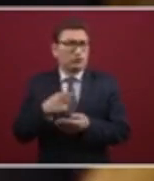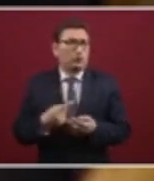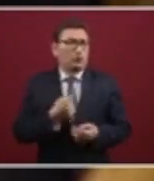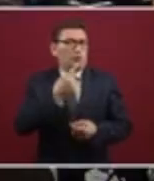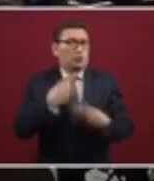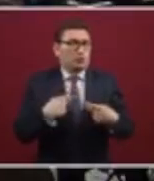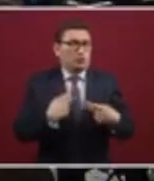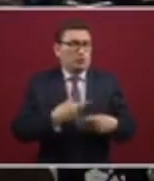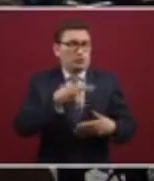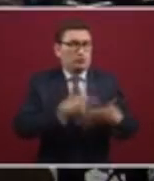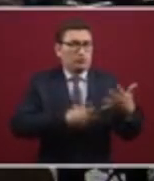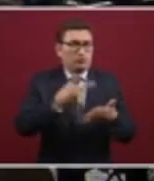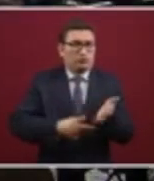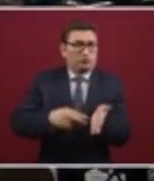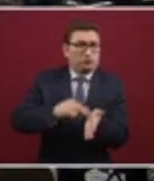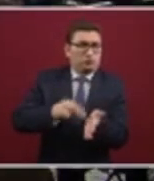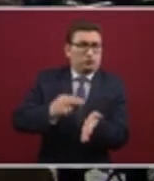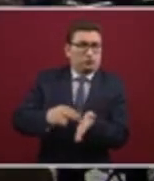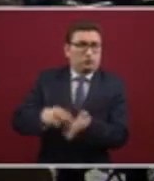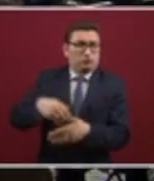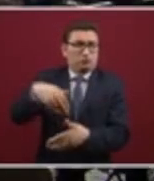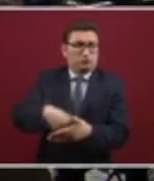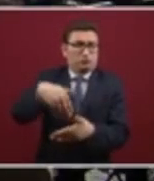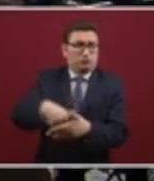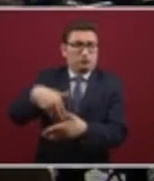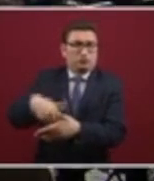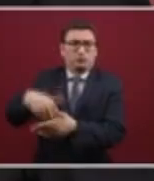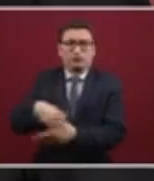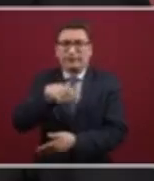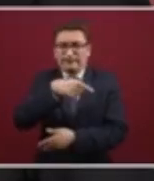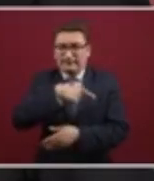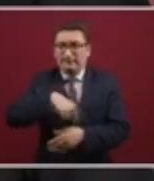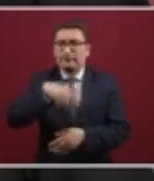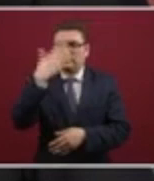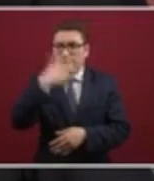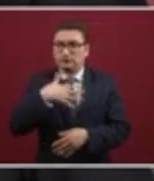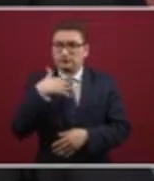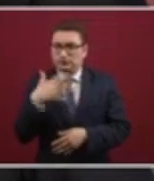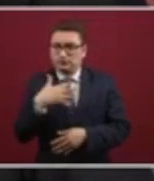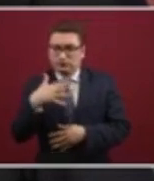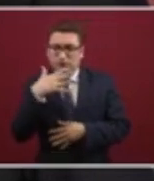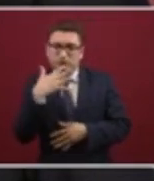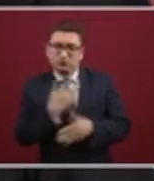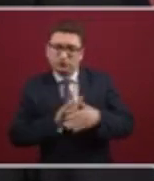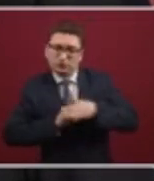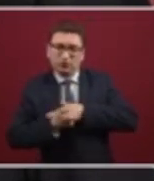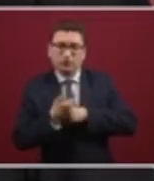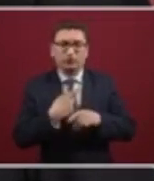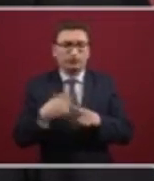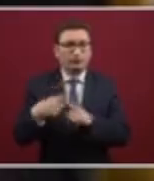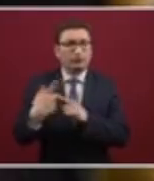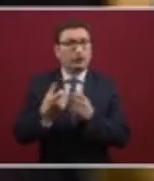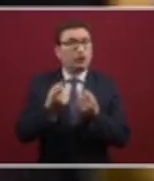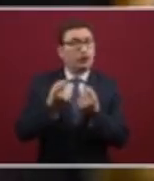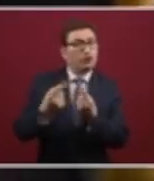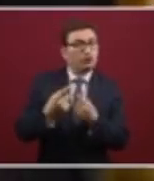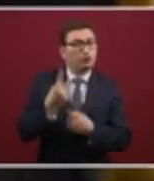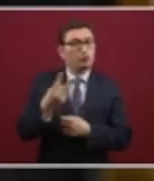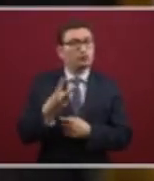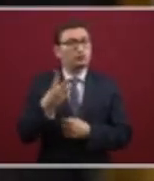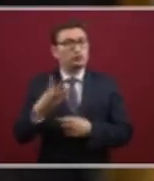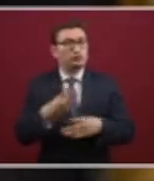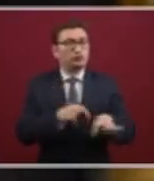que lo registra y ahí se da un tráfico de todo, ¿no? Hay gente que tiene 2, 3 trabajos y llega